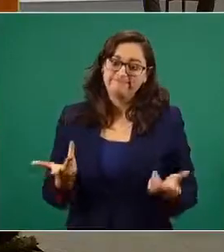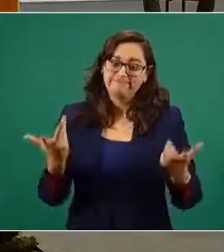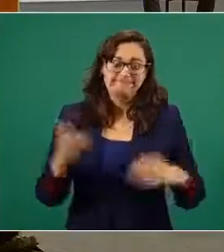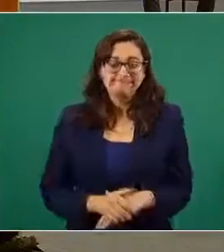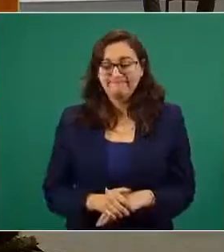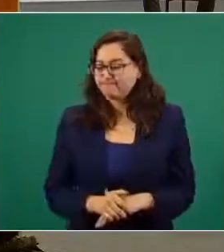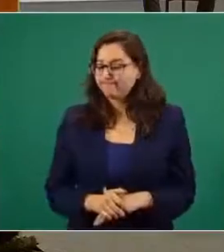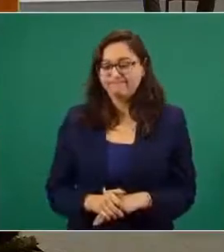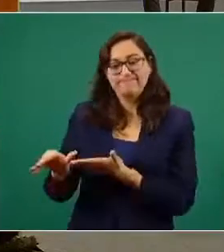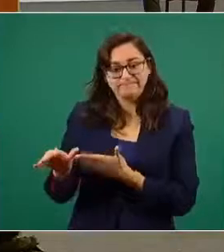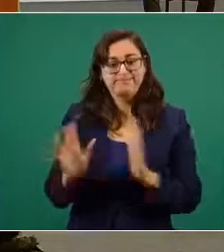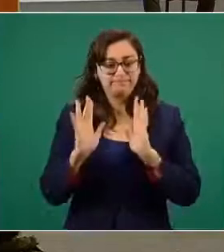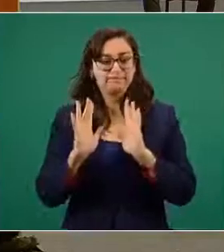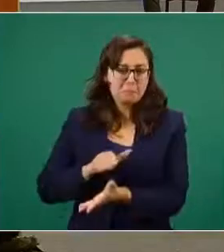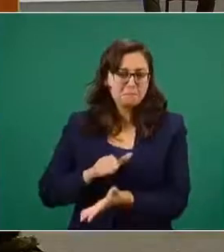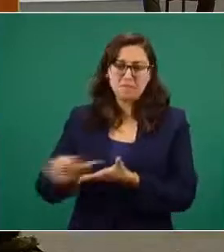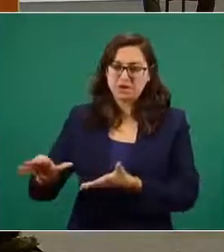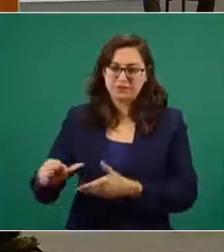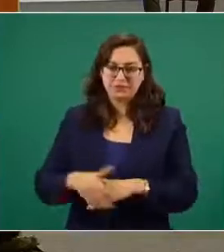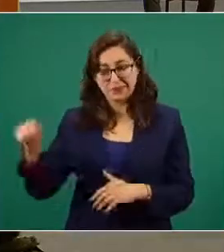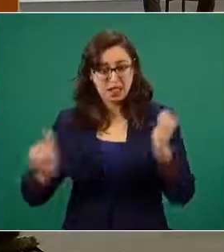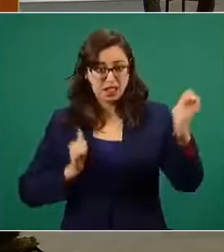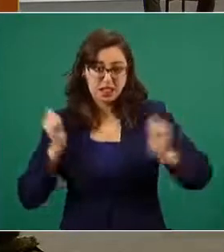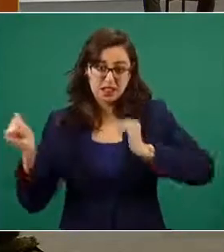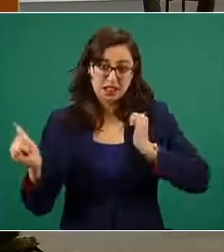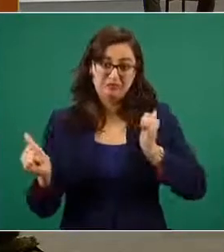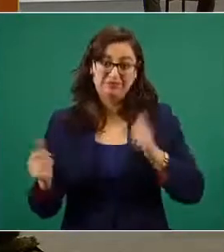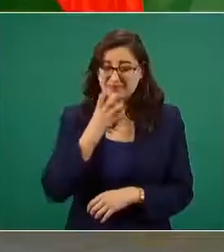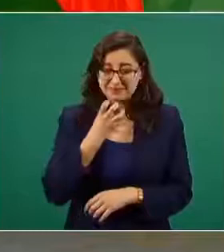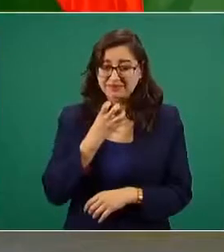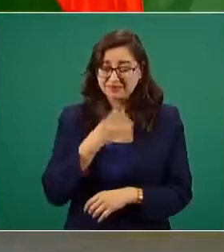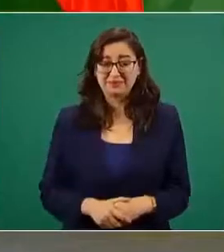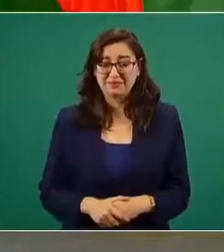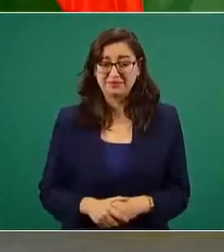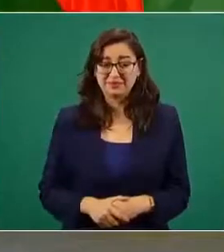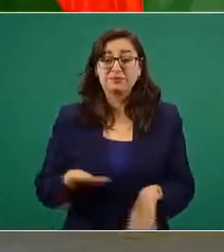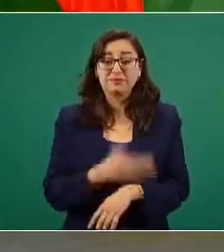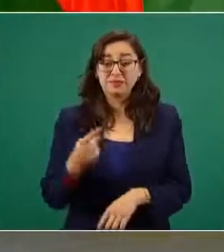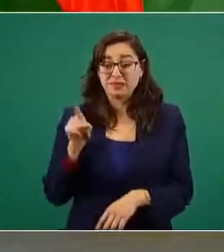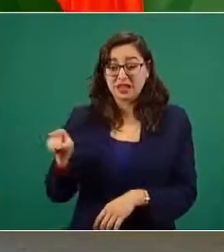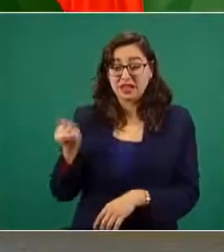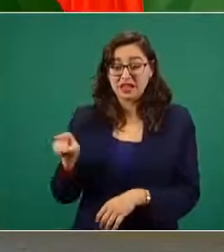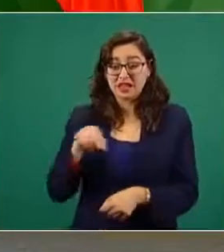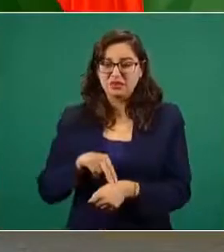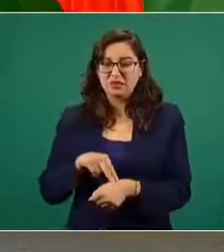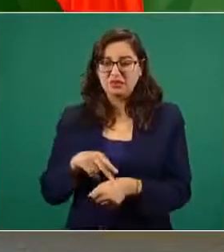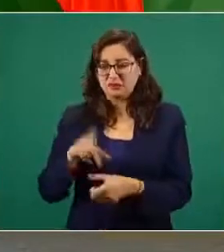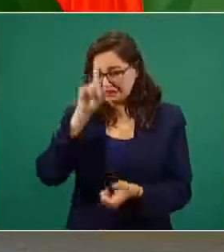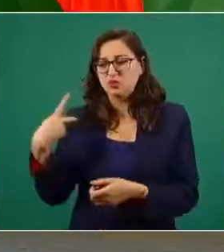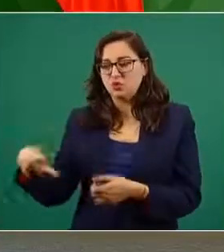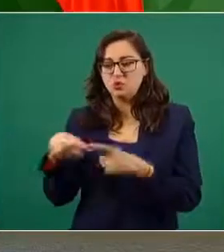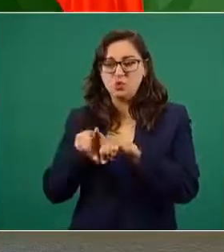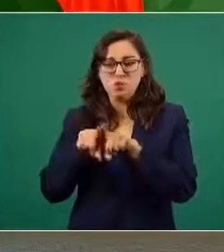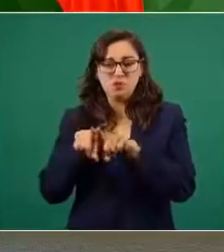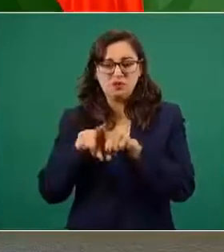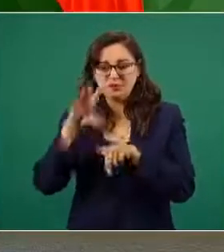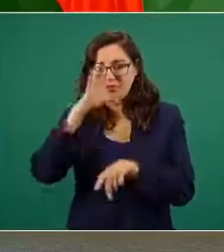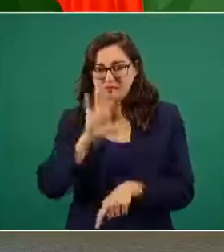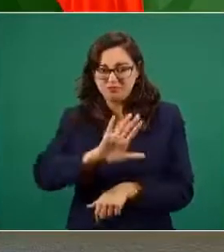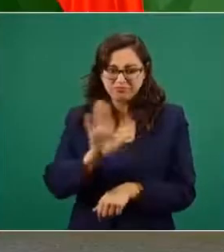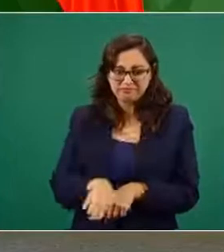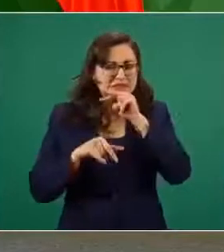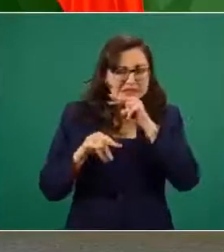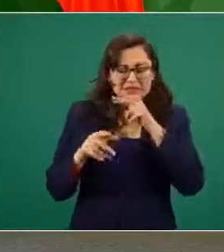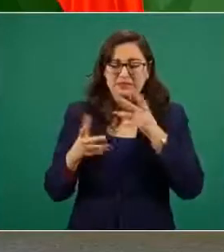ya fue suspendido de su cargo por hacer eso. Y es muy triste porque el médico había perdido a su hermano, según me informa, y